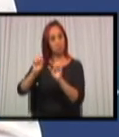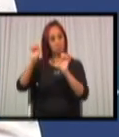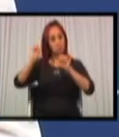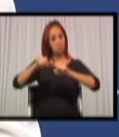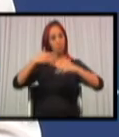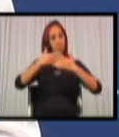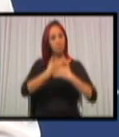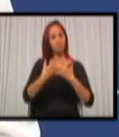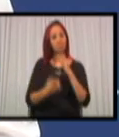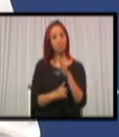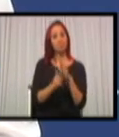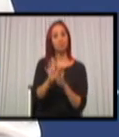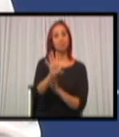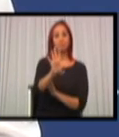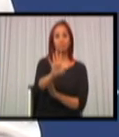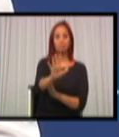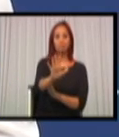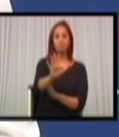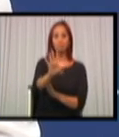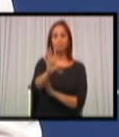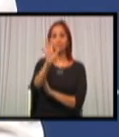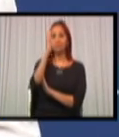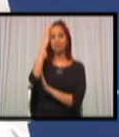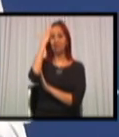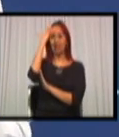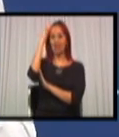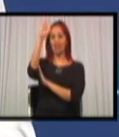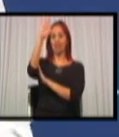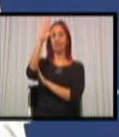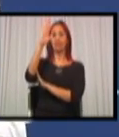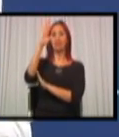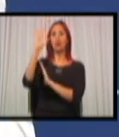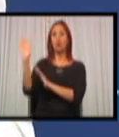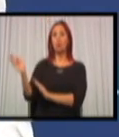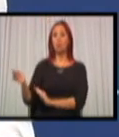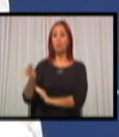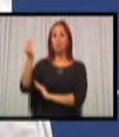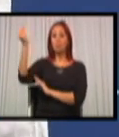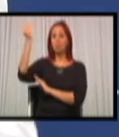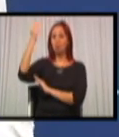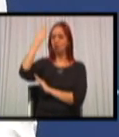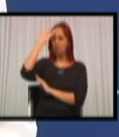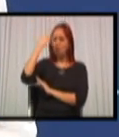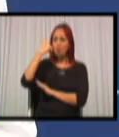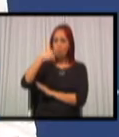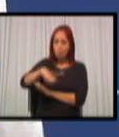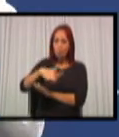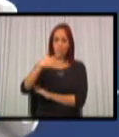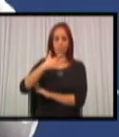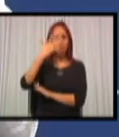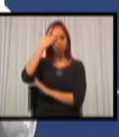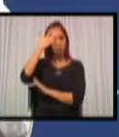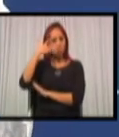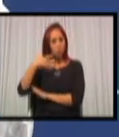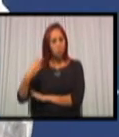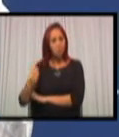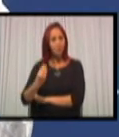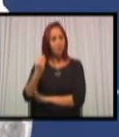desarrollar su talento. La juventud de San Mateo es talentosa, hay mucho talento, hay